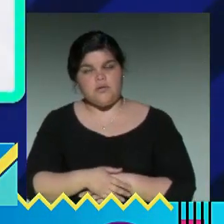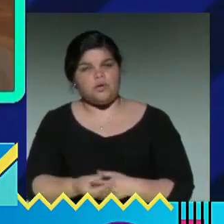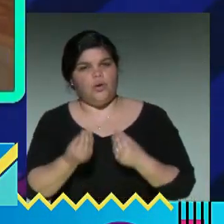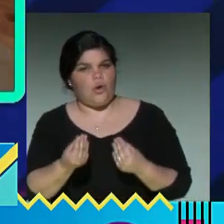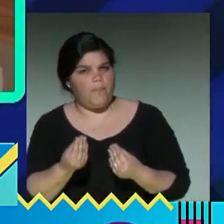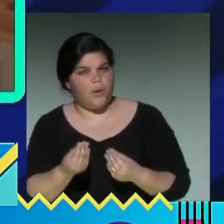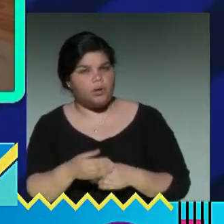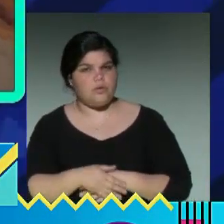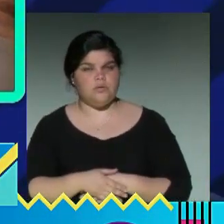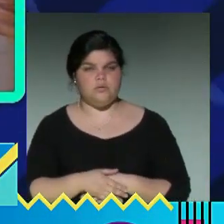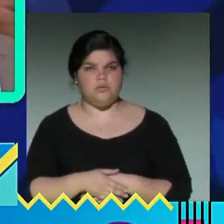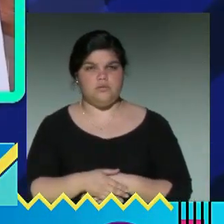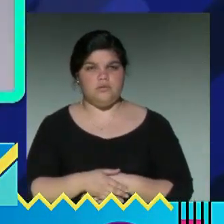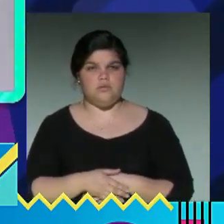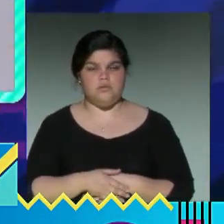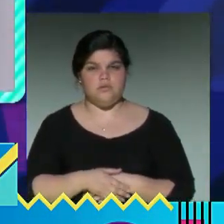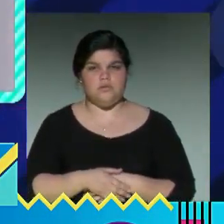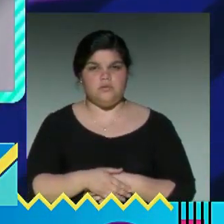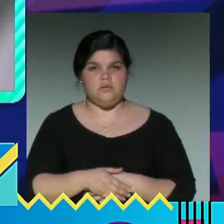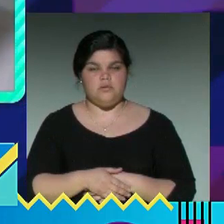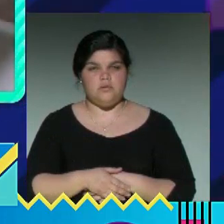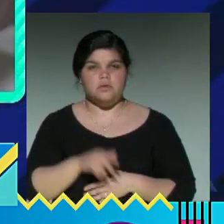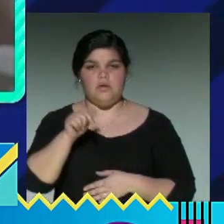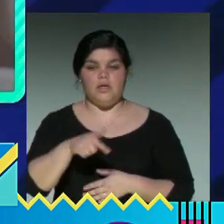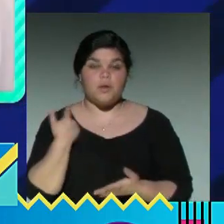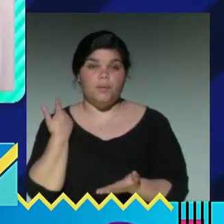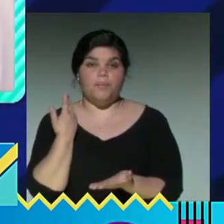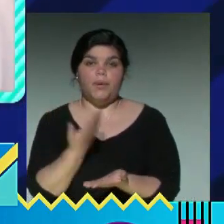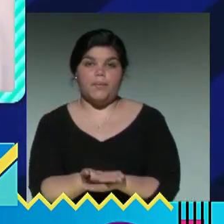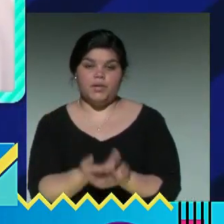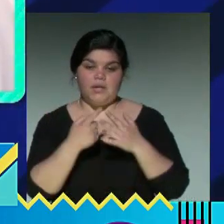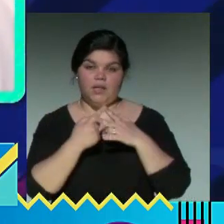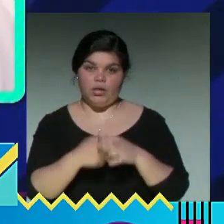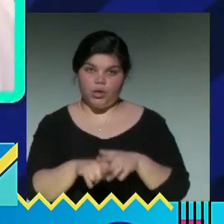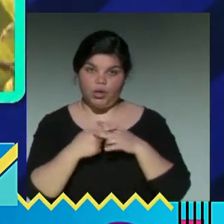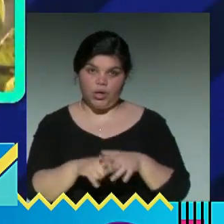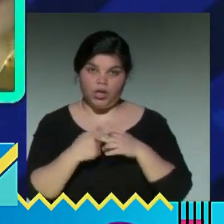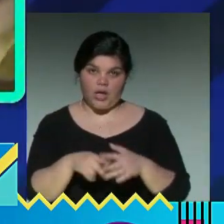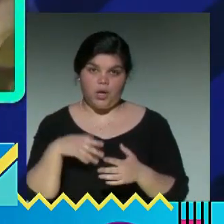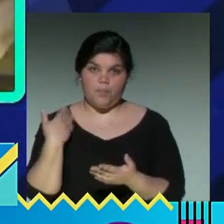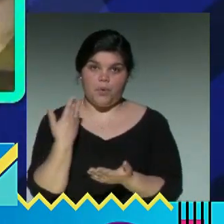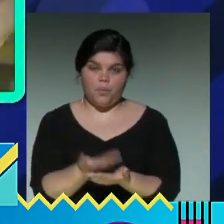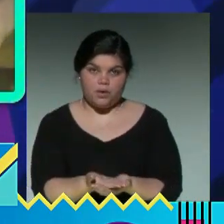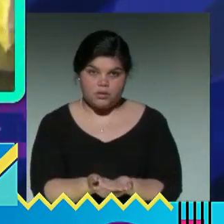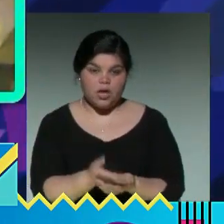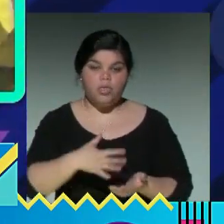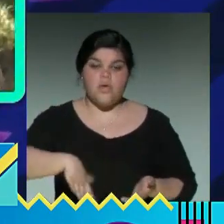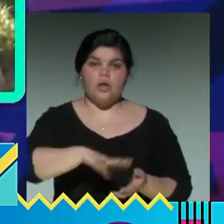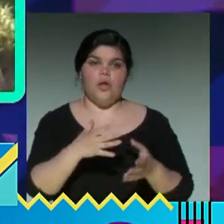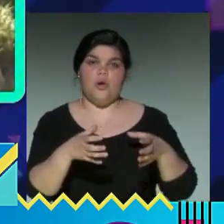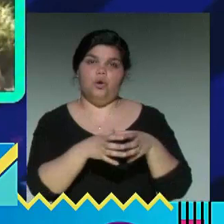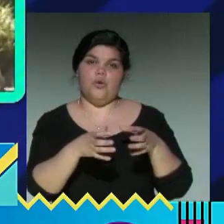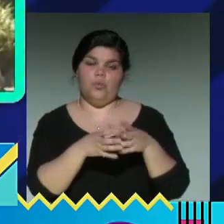extensión que implica donde hay propuestas tecnológicas que se desarrollan desde los centros tecnológicos,